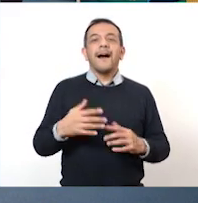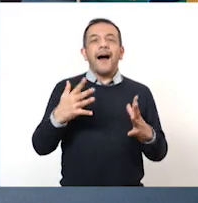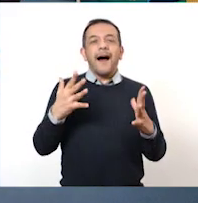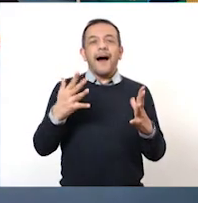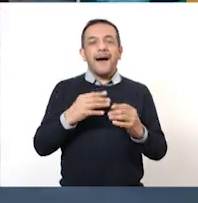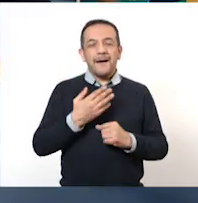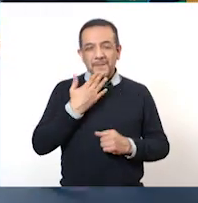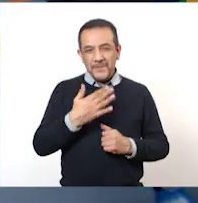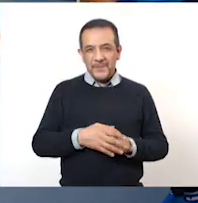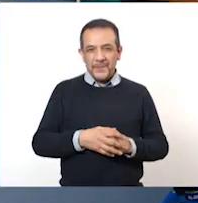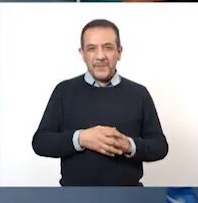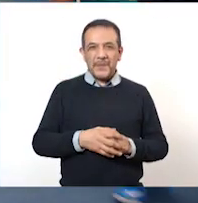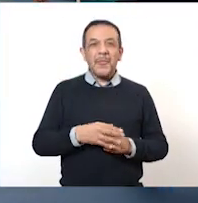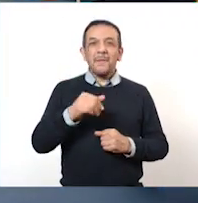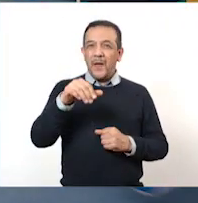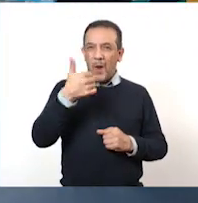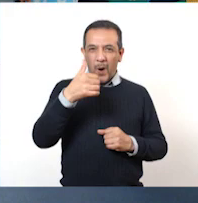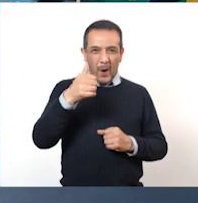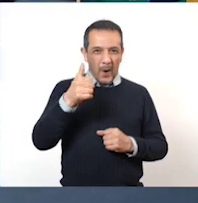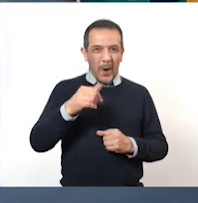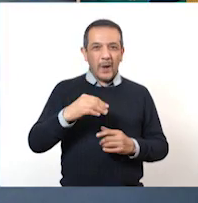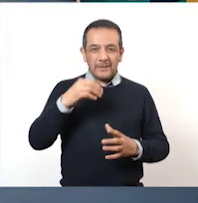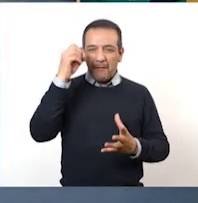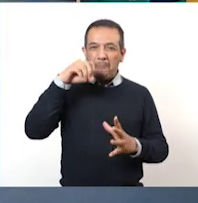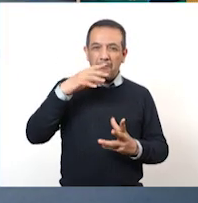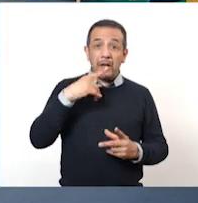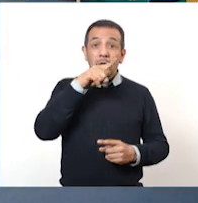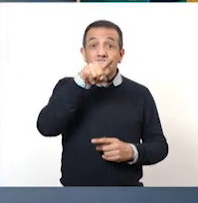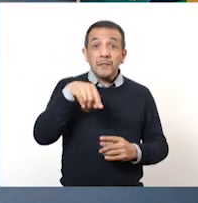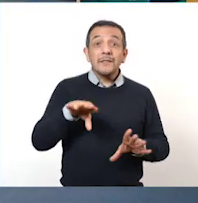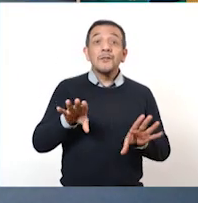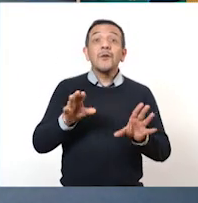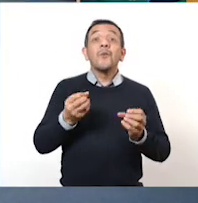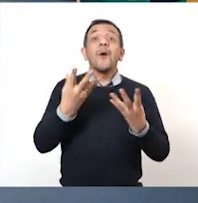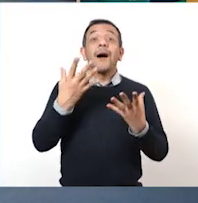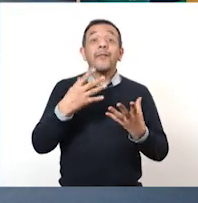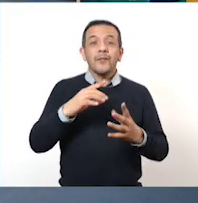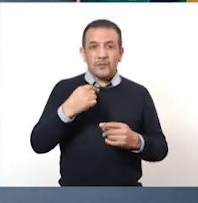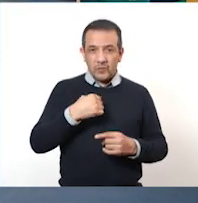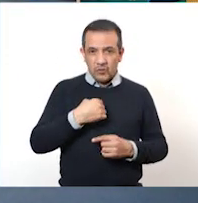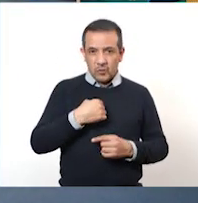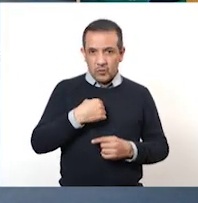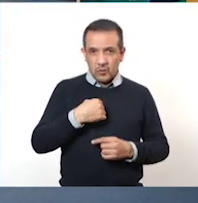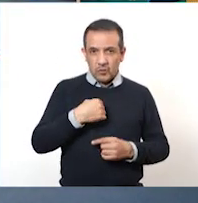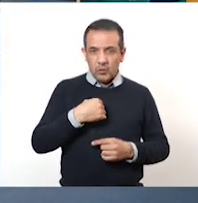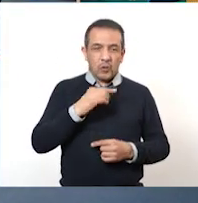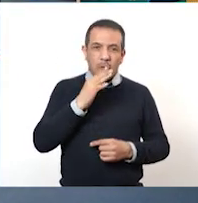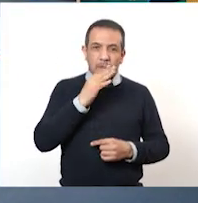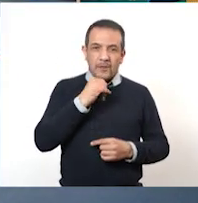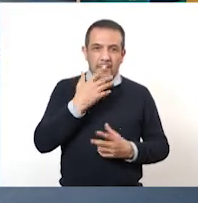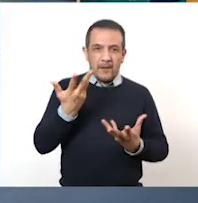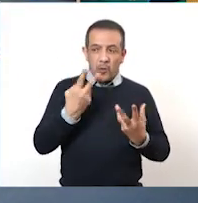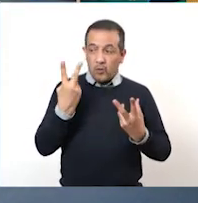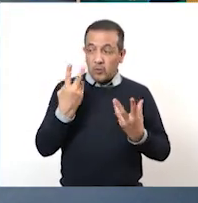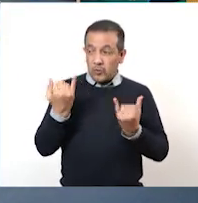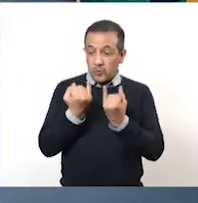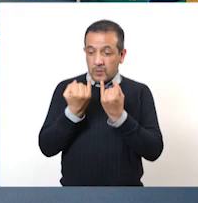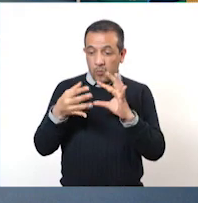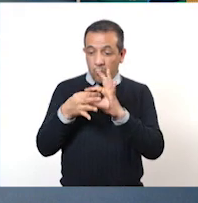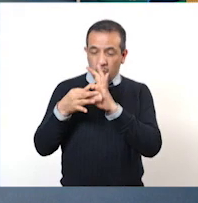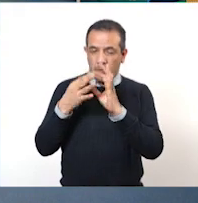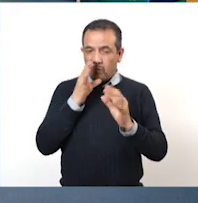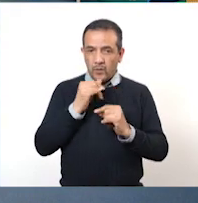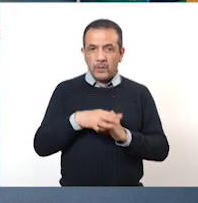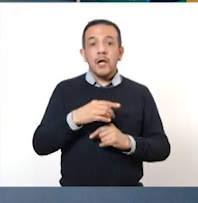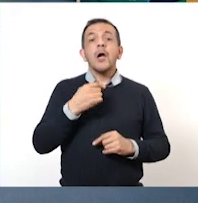4, 5, 6, 7, 8, 9, 10, 11. ¡Ah! ¡Wow! 11. Hasta el 11. ¿Cuántos lograron en casa? Yo ya no me puse a hacerlo porque si no nos distraíamos entre los dos.